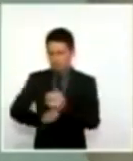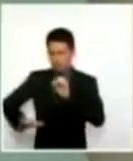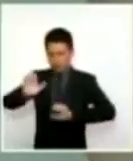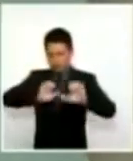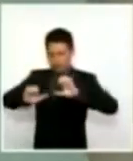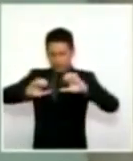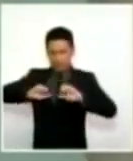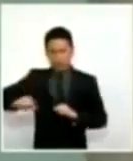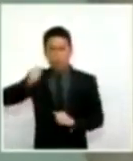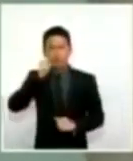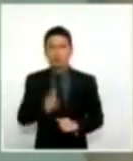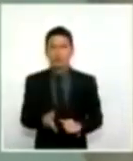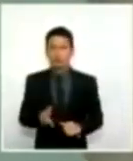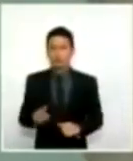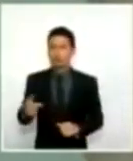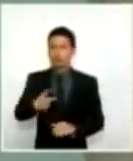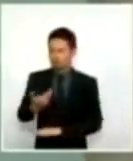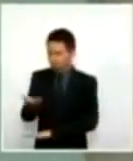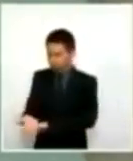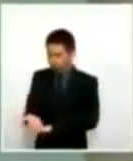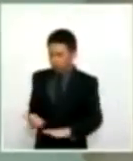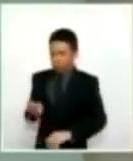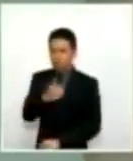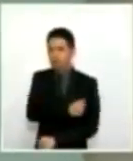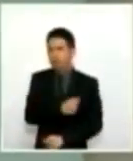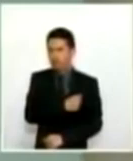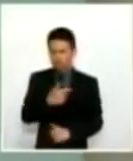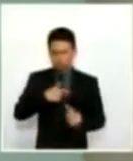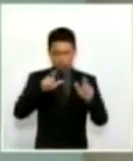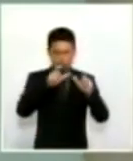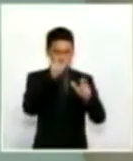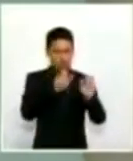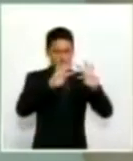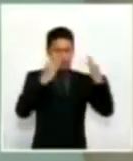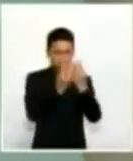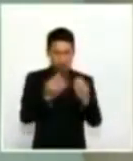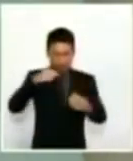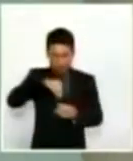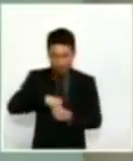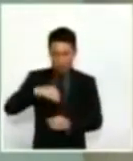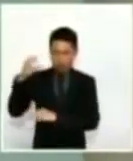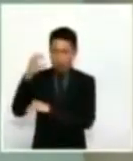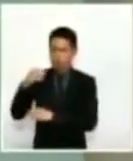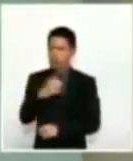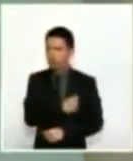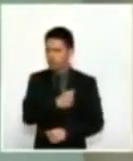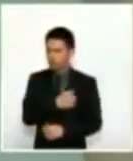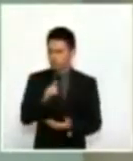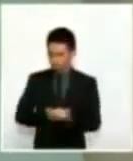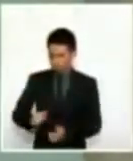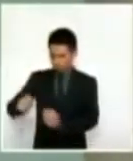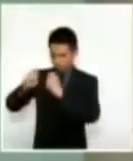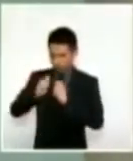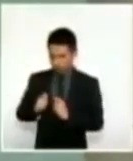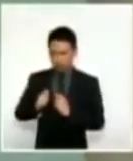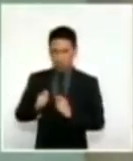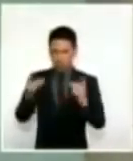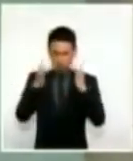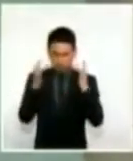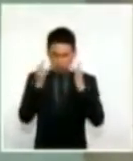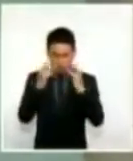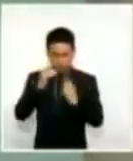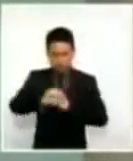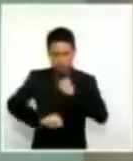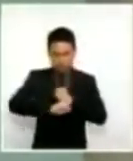derechos humanos, les solicito y les exijo como senador de este país que me he ganado esta credencial limpiamente con el